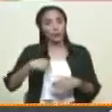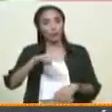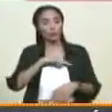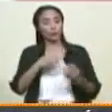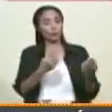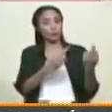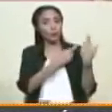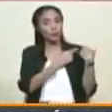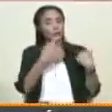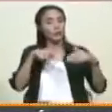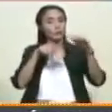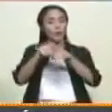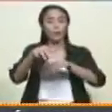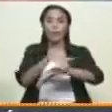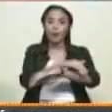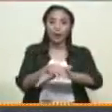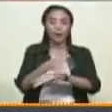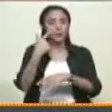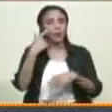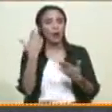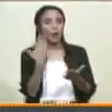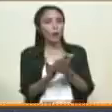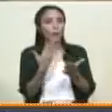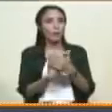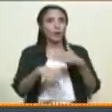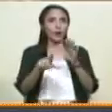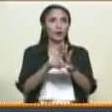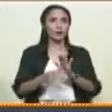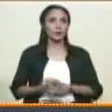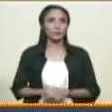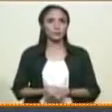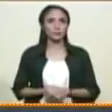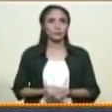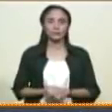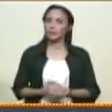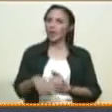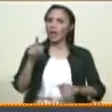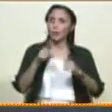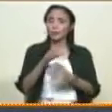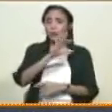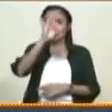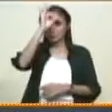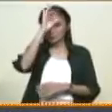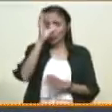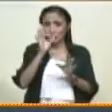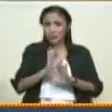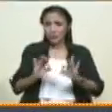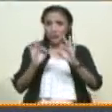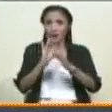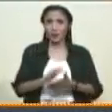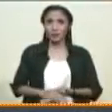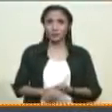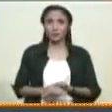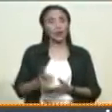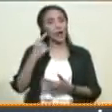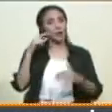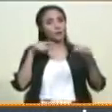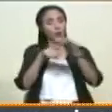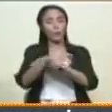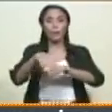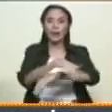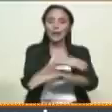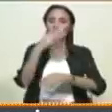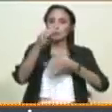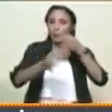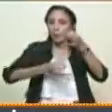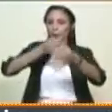calle para motorizarlas. Porque hay gente que ni siquiera sabe que se han aprobado esas leyes. ¿Qué deberíamos haber hecho nosotros? Irnos para la calle a